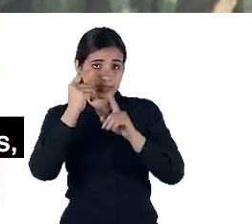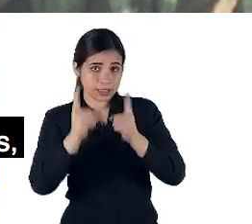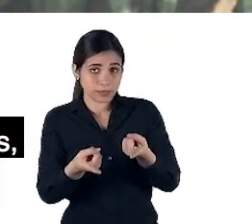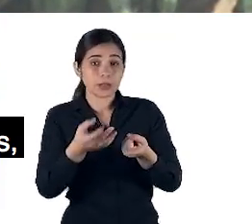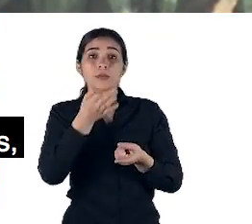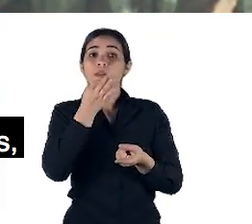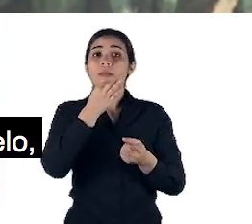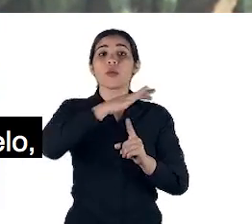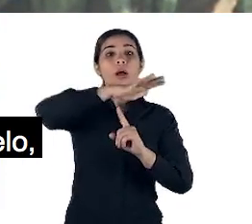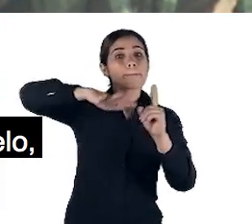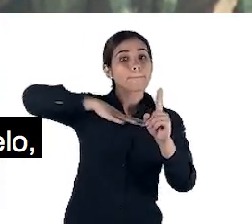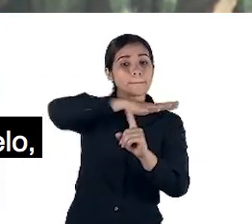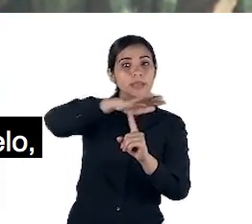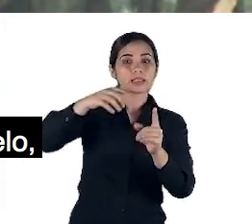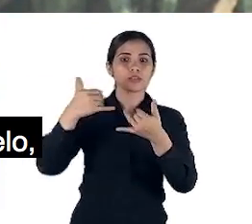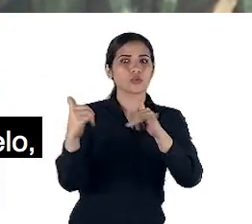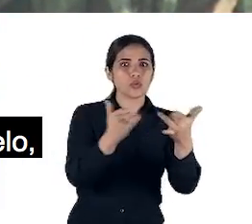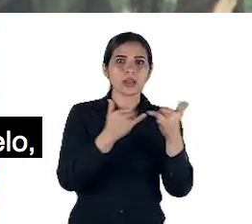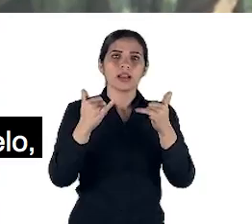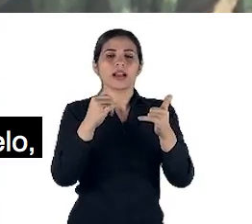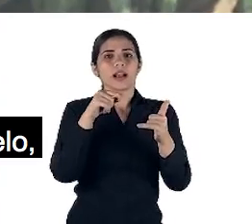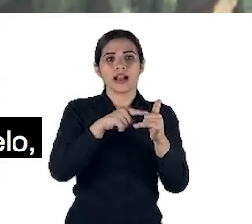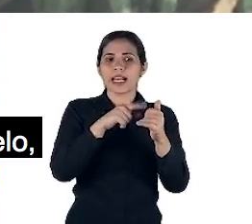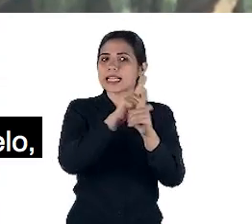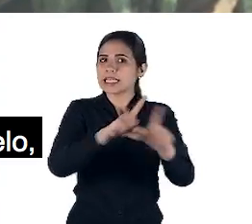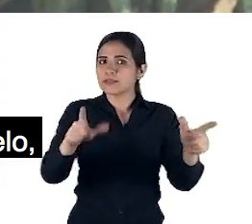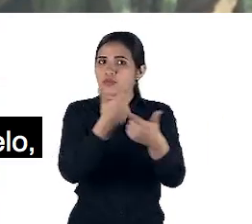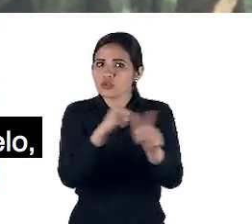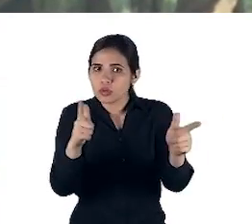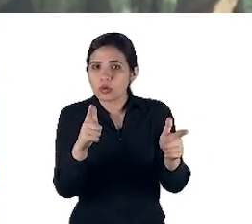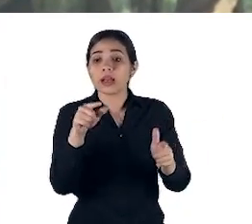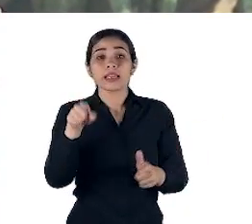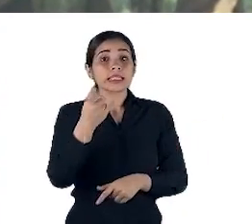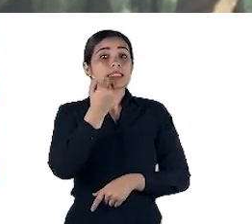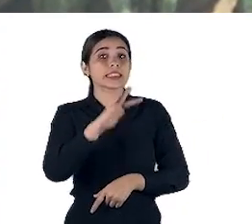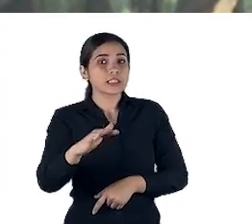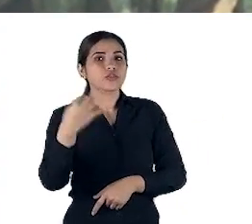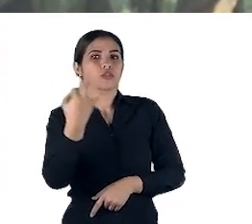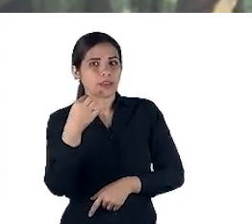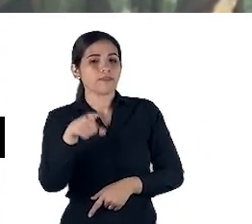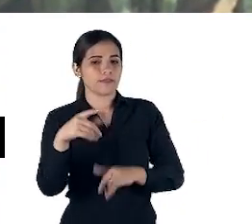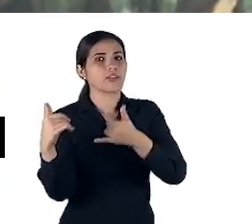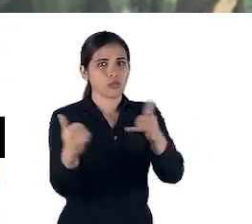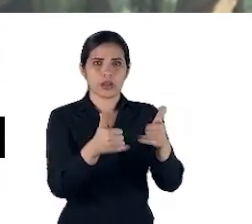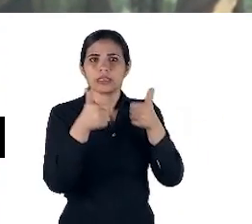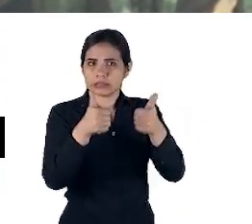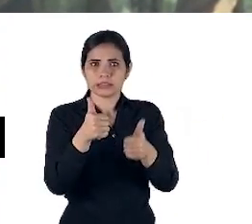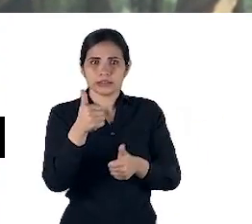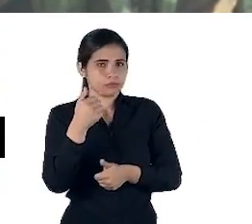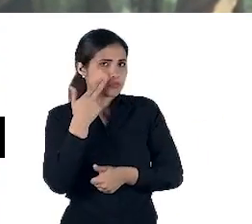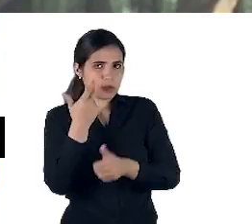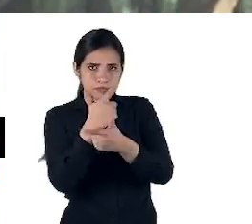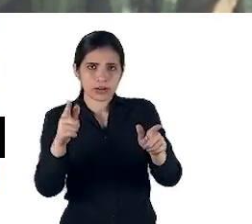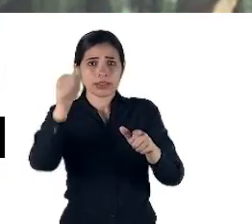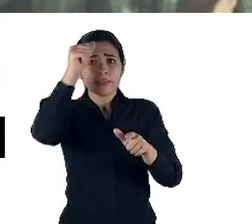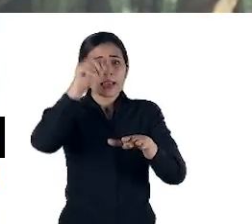está muy higiénico, es cierto, el niño aprende jugando. El niño tiene que ir al suelo. ¿Quién no fue al suelo alguna vez? Inclusive de adulto, qué